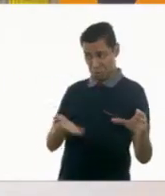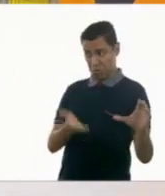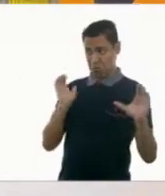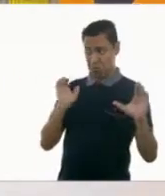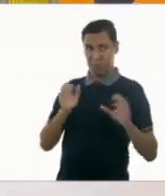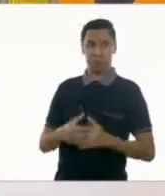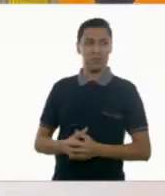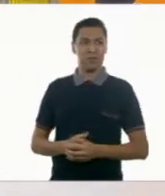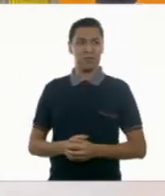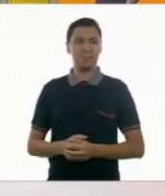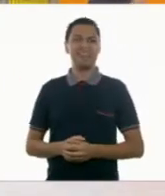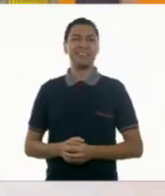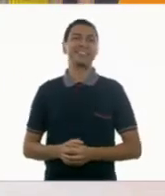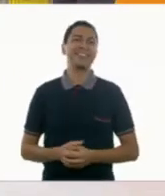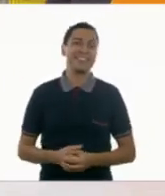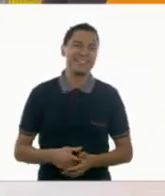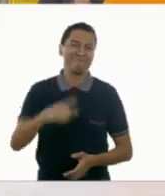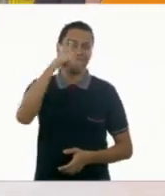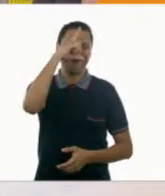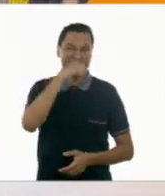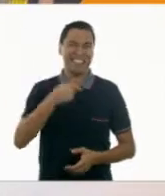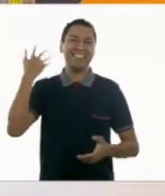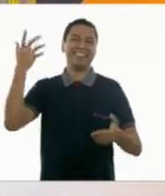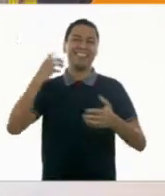que a lo mejor no se me va a ir de... ¡Ah!